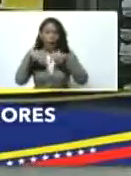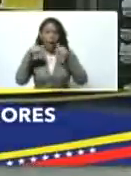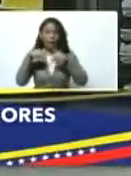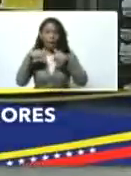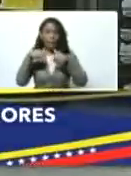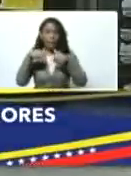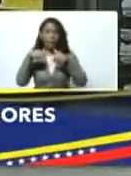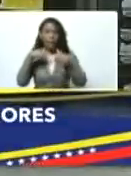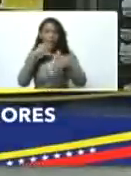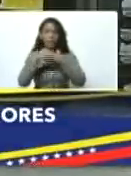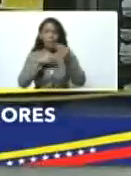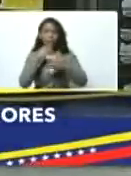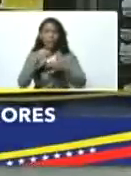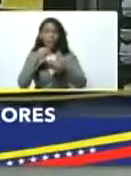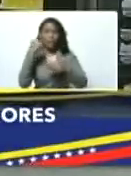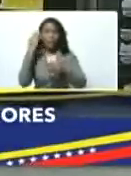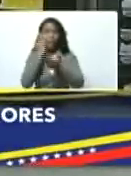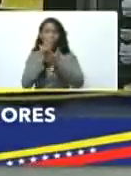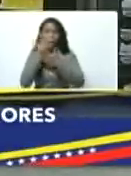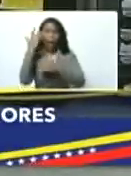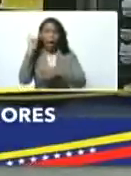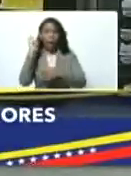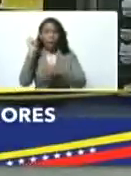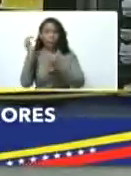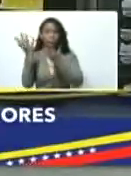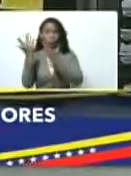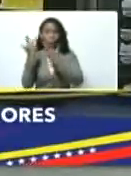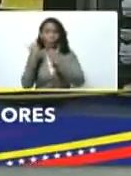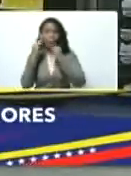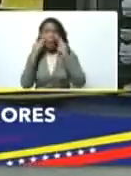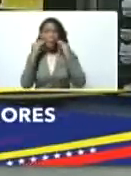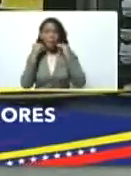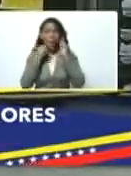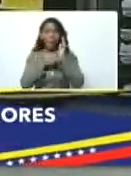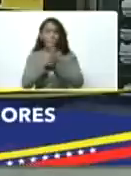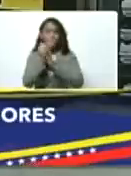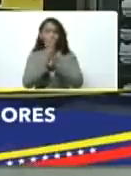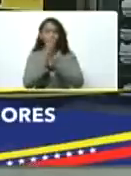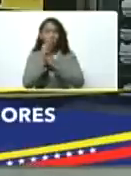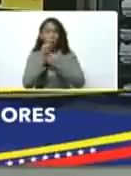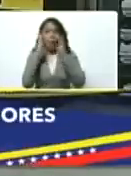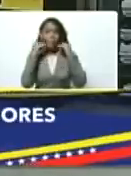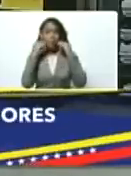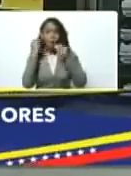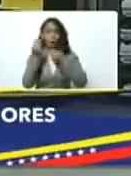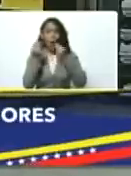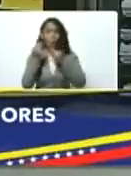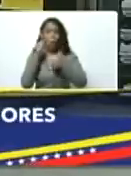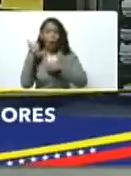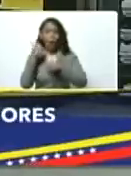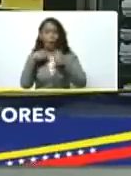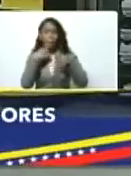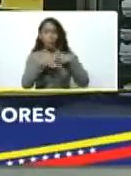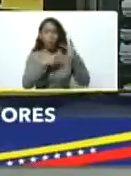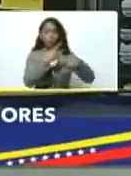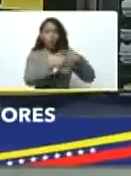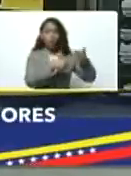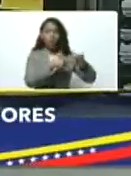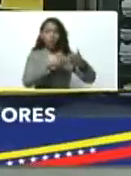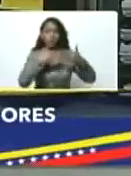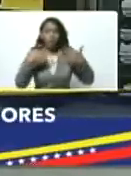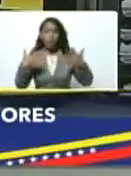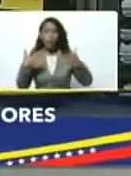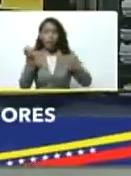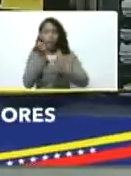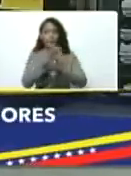que siempre está, para que nos cuente y la experiencia de su emprendimiento y la experiencia de cómo fue todo el proceso del